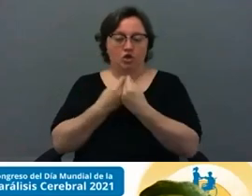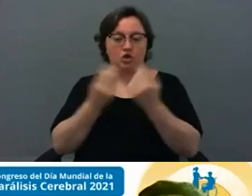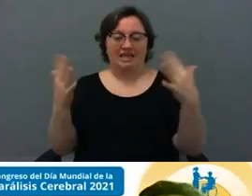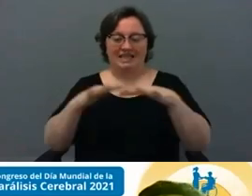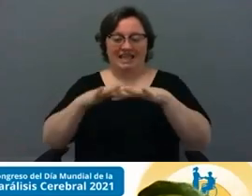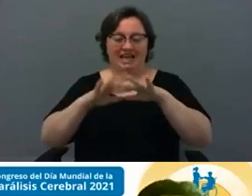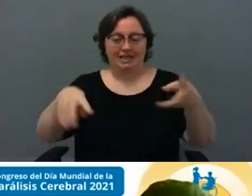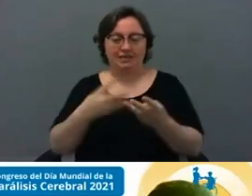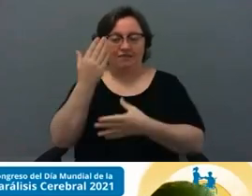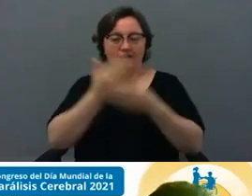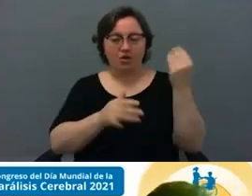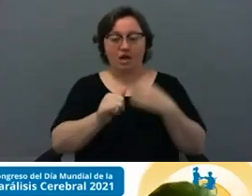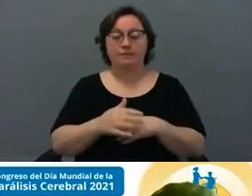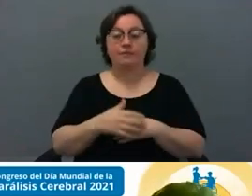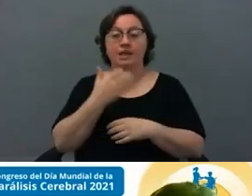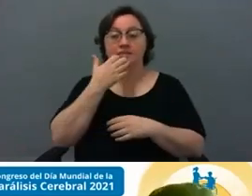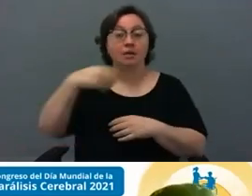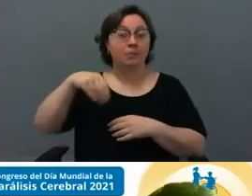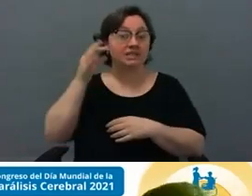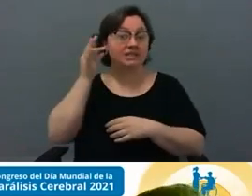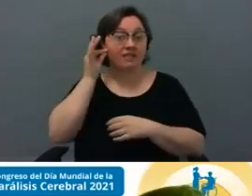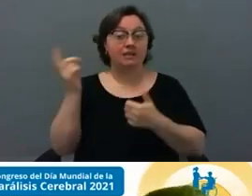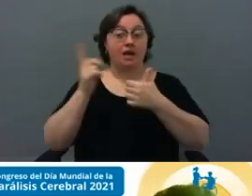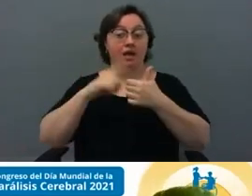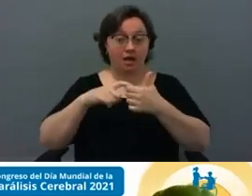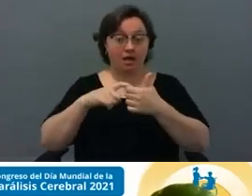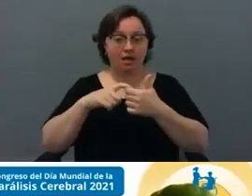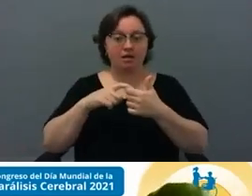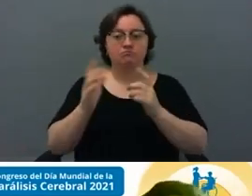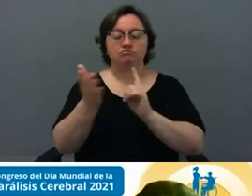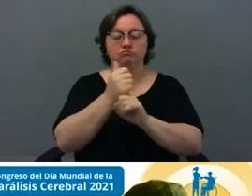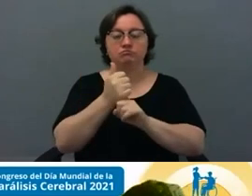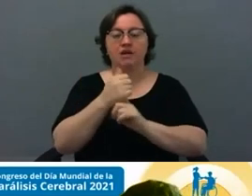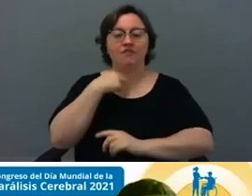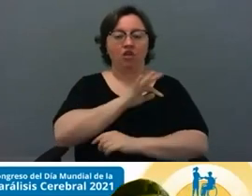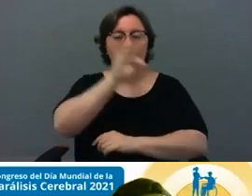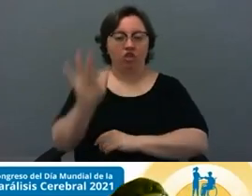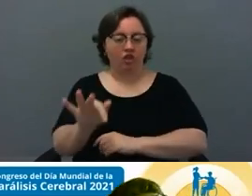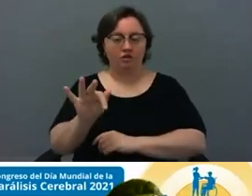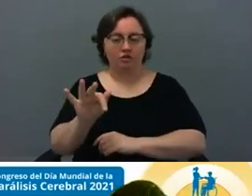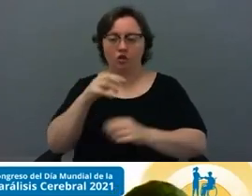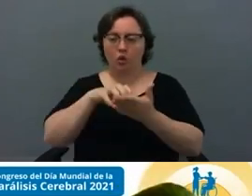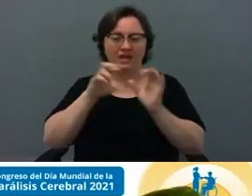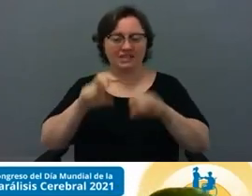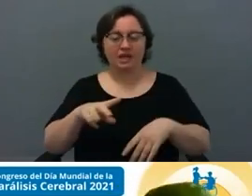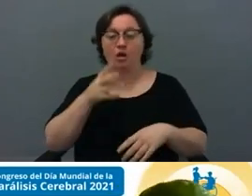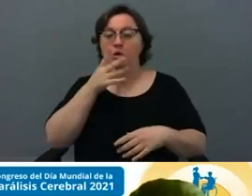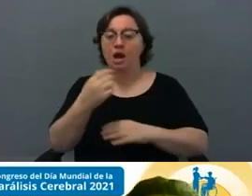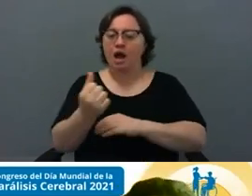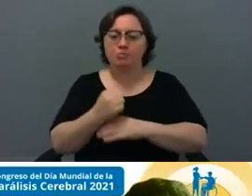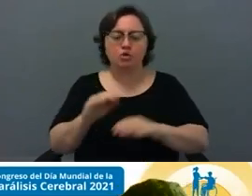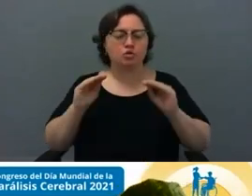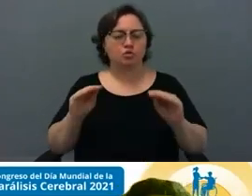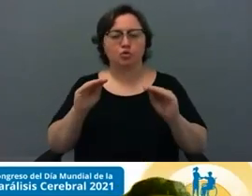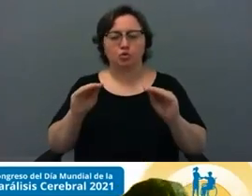que ella se conecte, le daremos la palabra, porque sin duda sus palabras y su apoyo son las